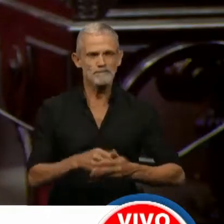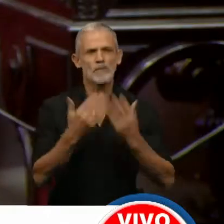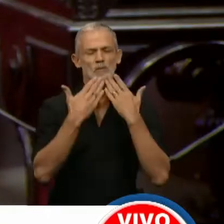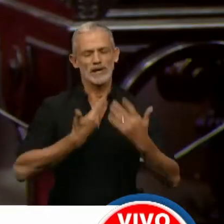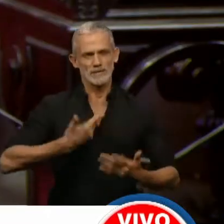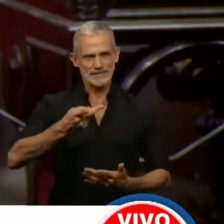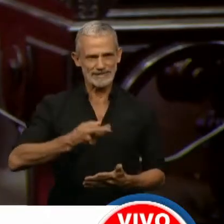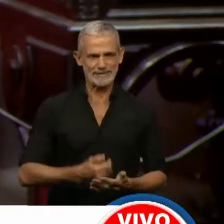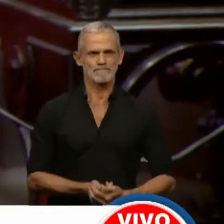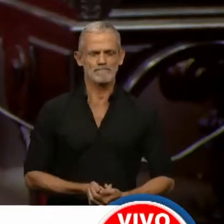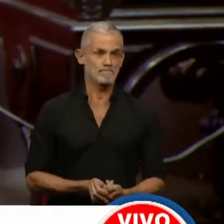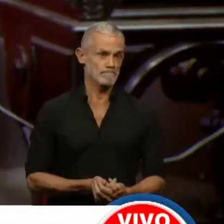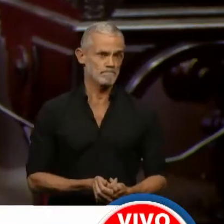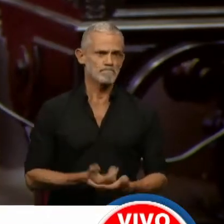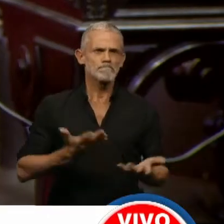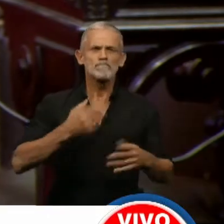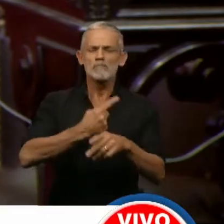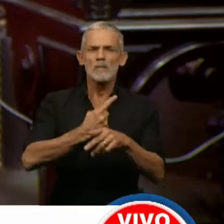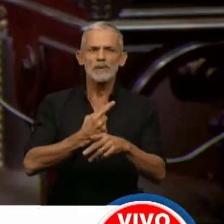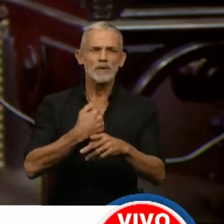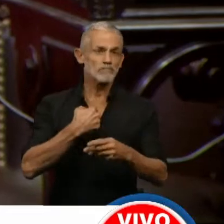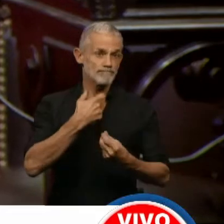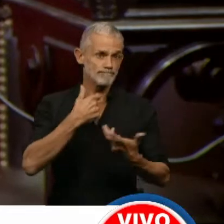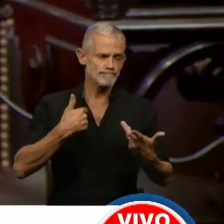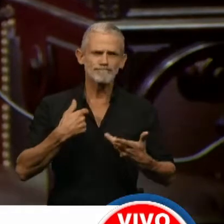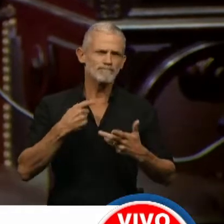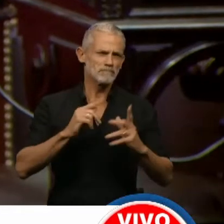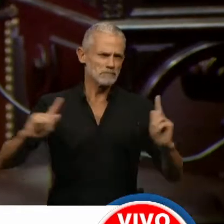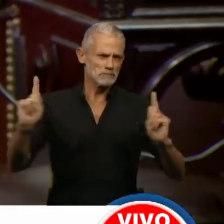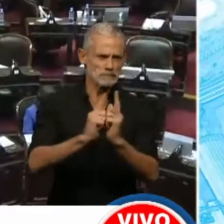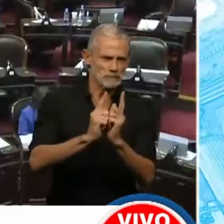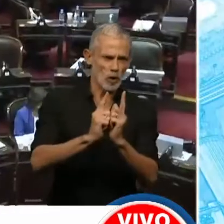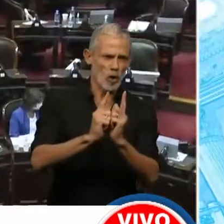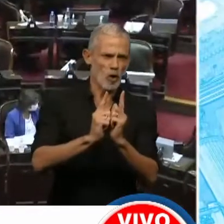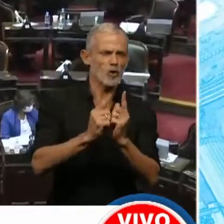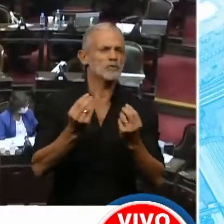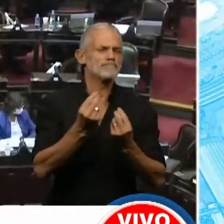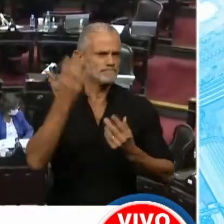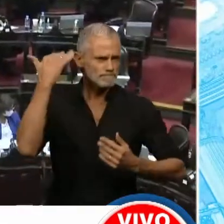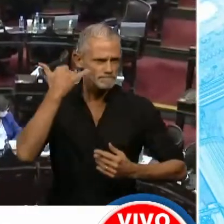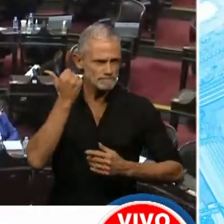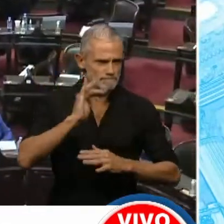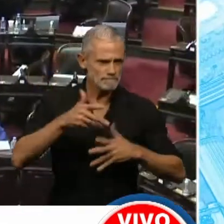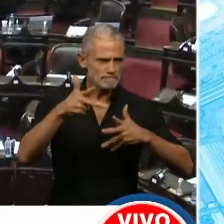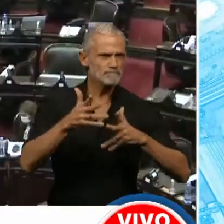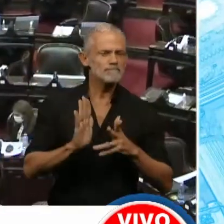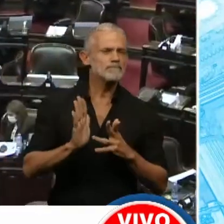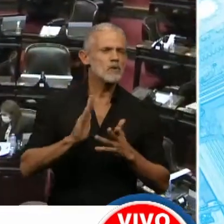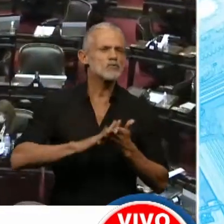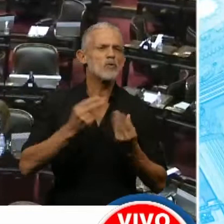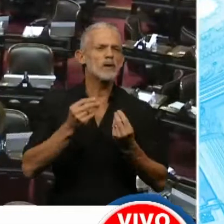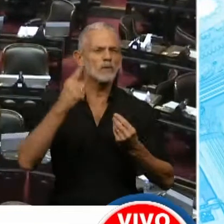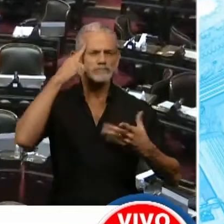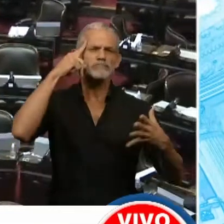Gracias, señor presidente. Bueno, en primer lugar, hacer un reconto que en algún momento hice mención con respecto a